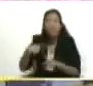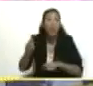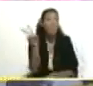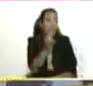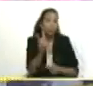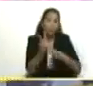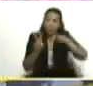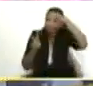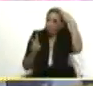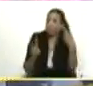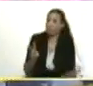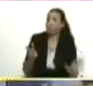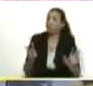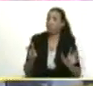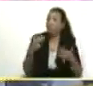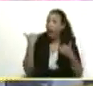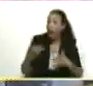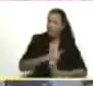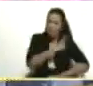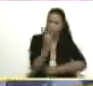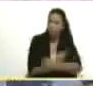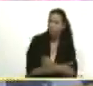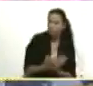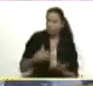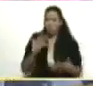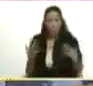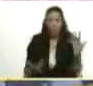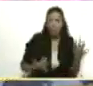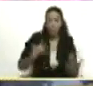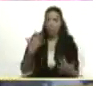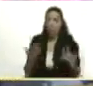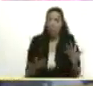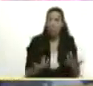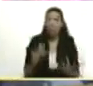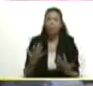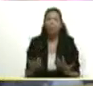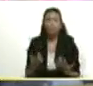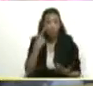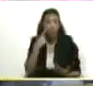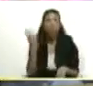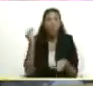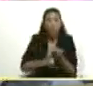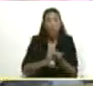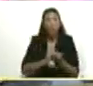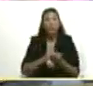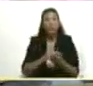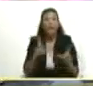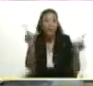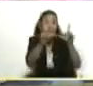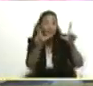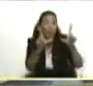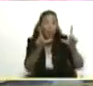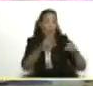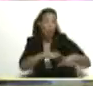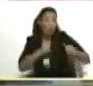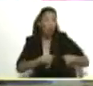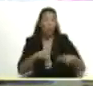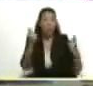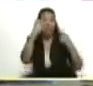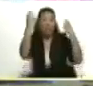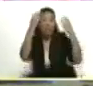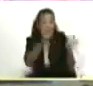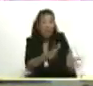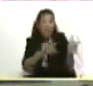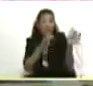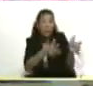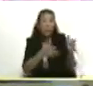Venezuela tiene fuerza, tiene con qué. Y así como lanzamos Corazón Llanero y